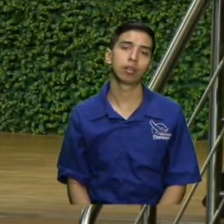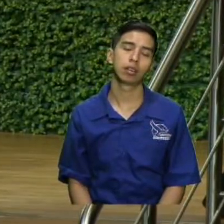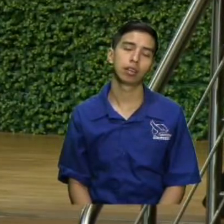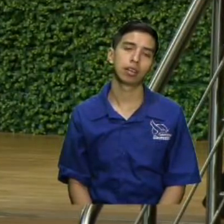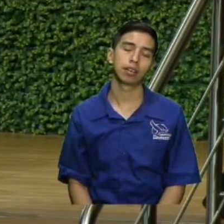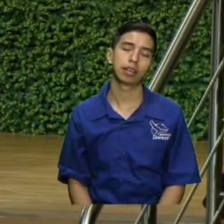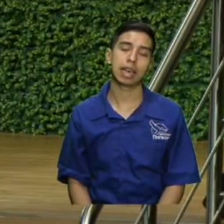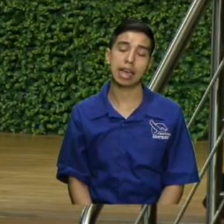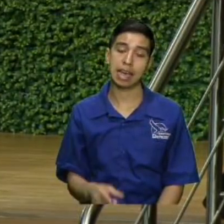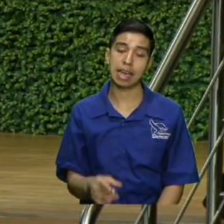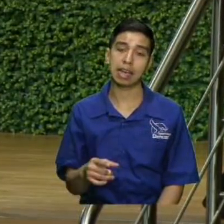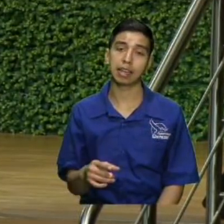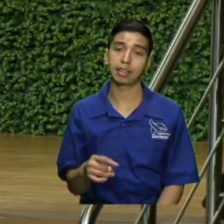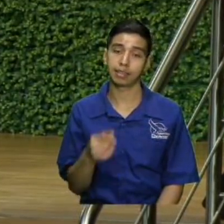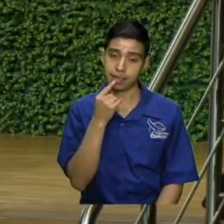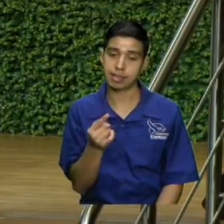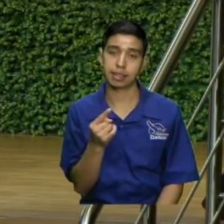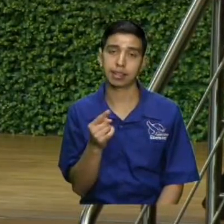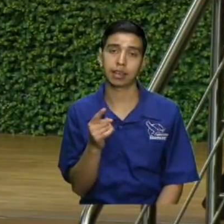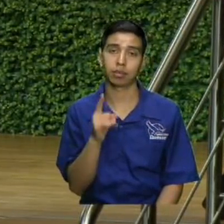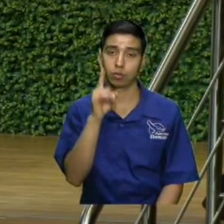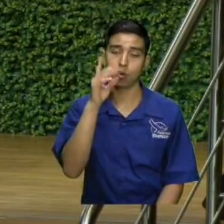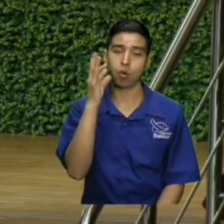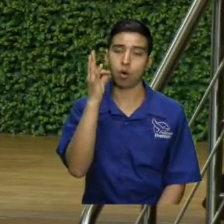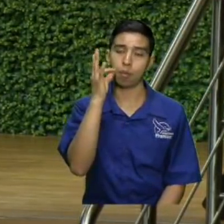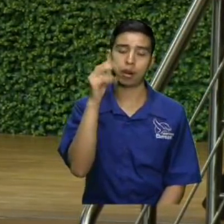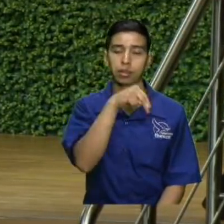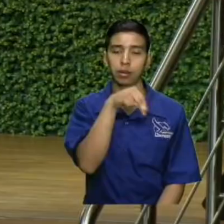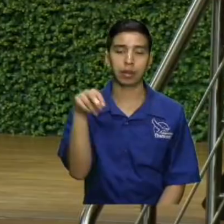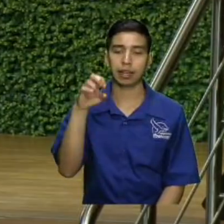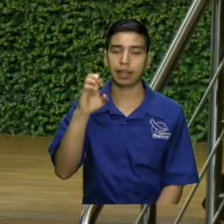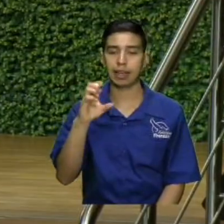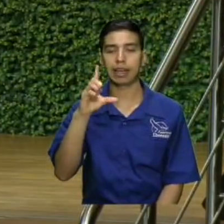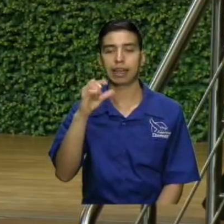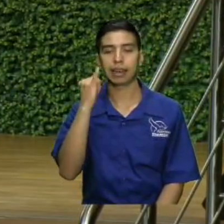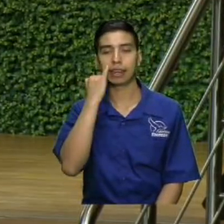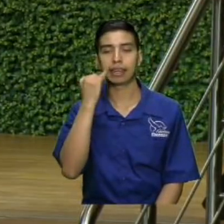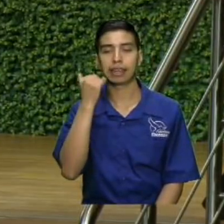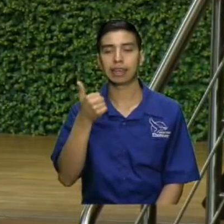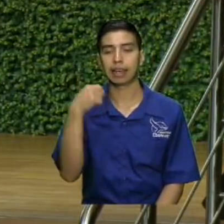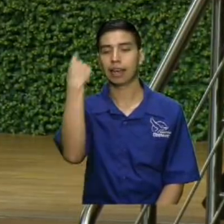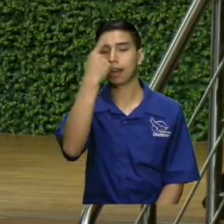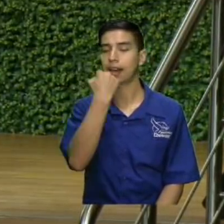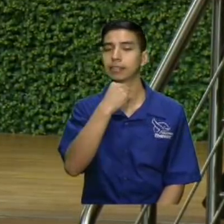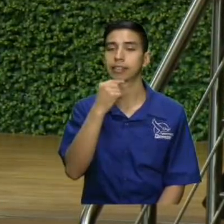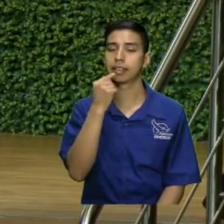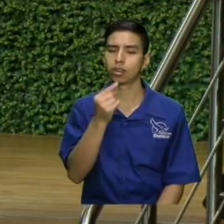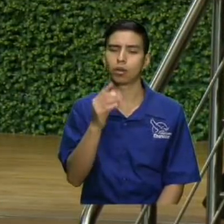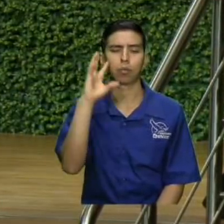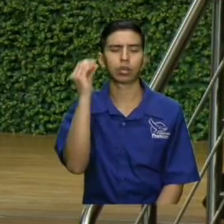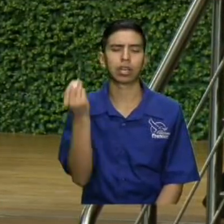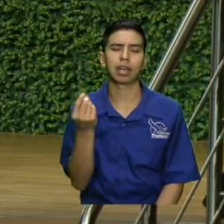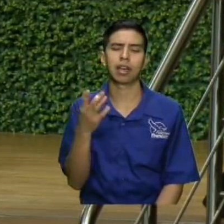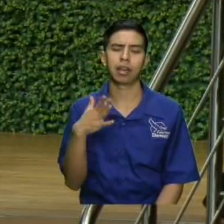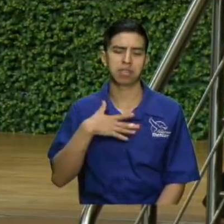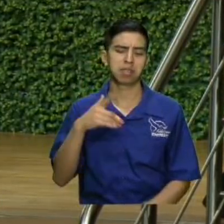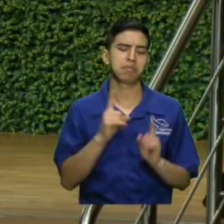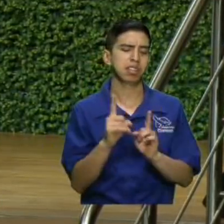tanto? Dime, ya dime, ¿qué es lo que quieres? El doble lo que tú tienes.